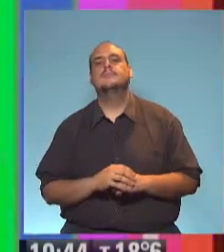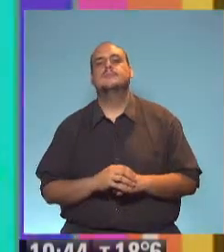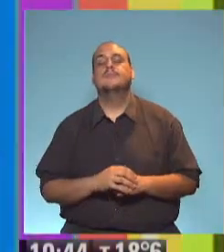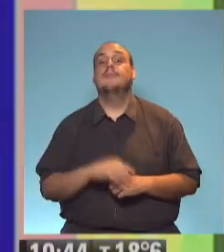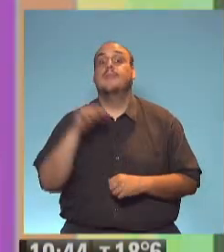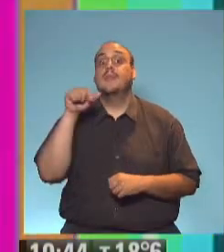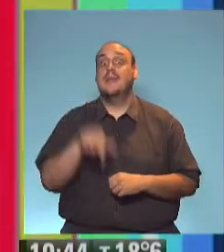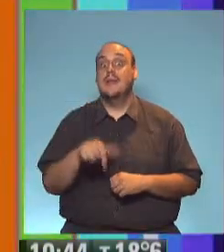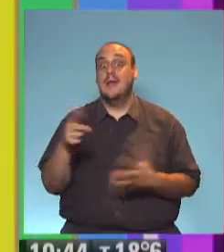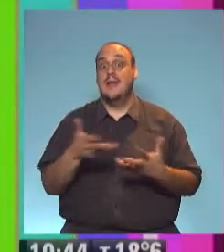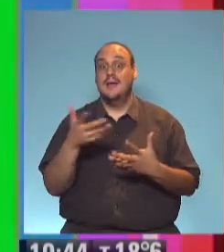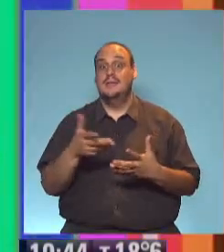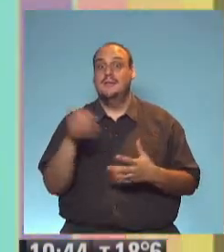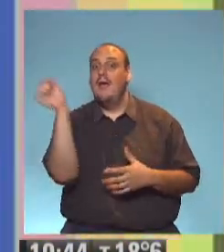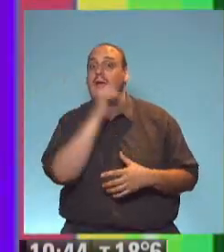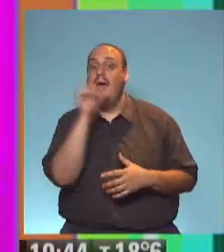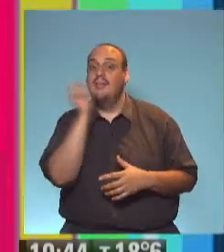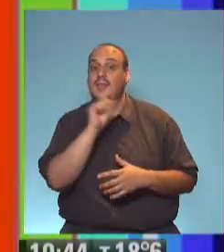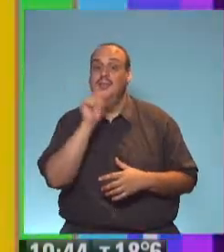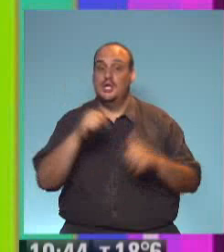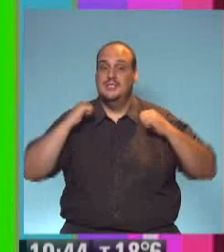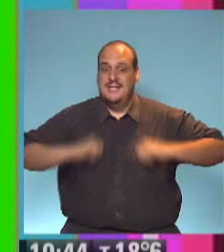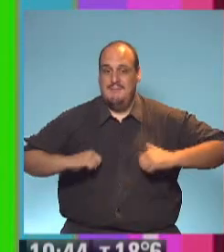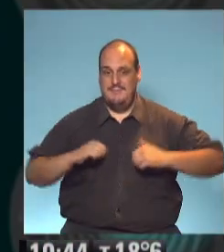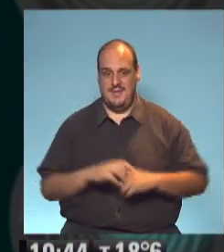¡Esto es Karaoke Samba!